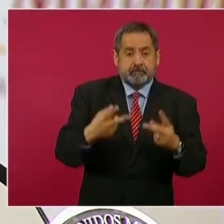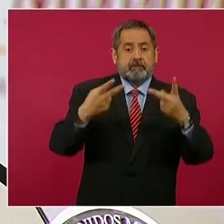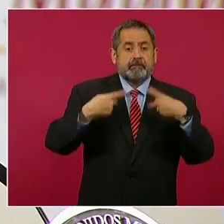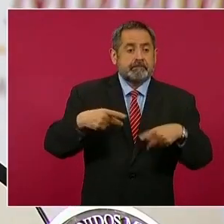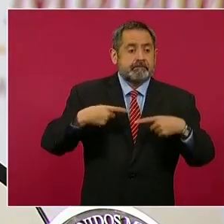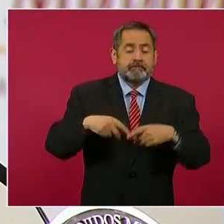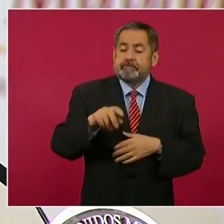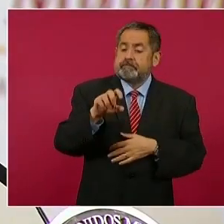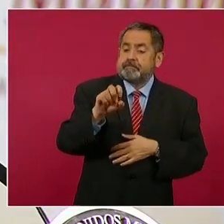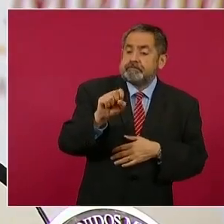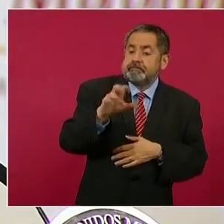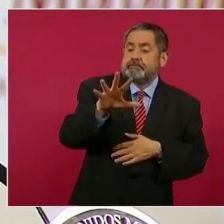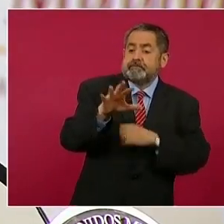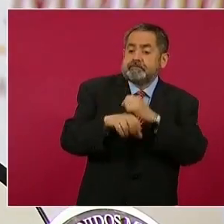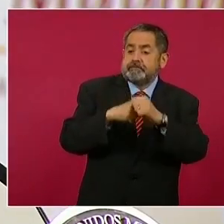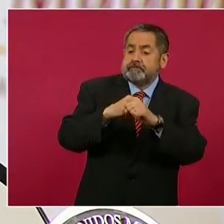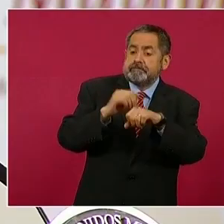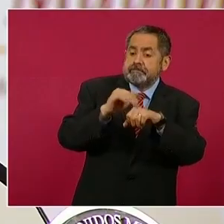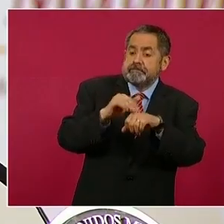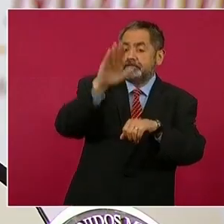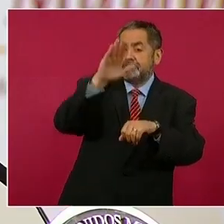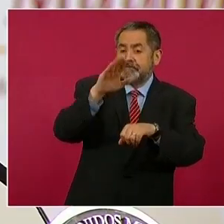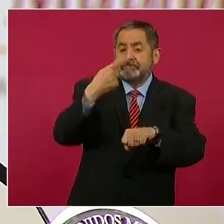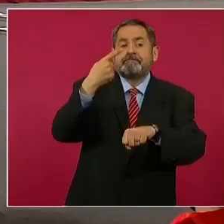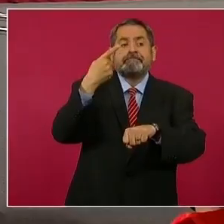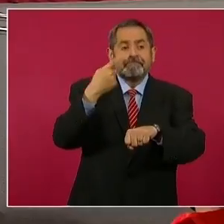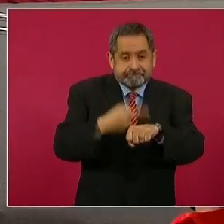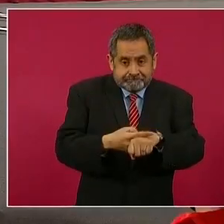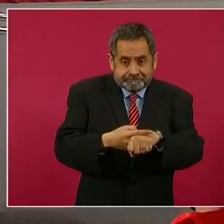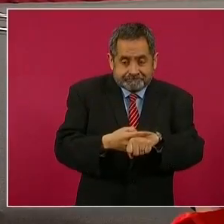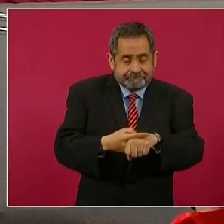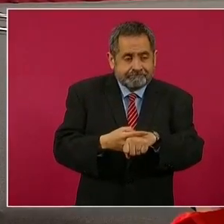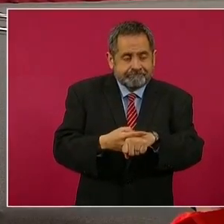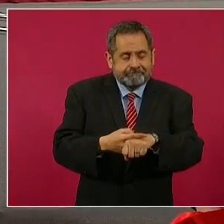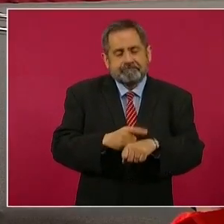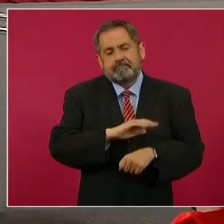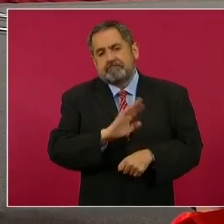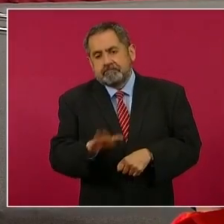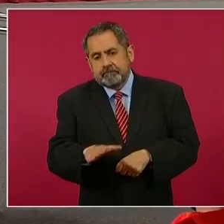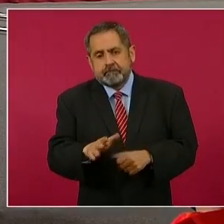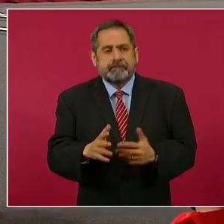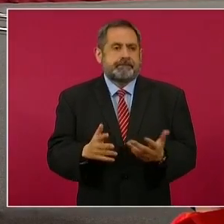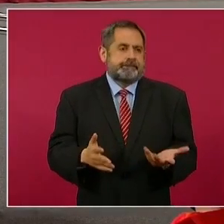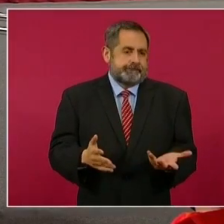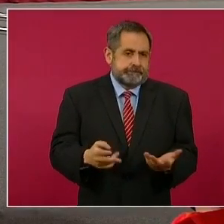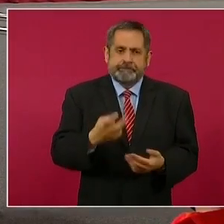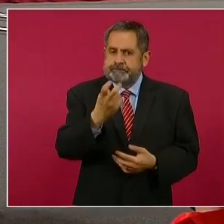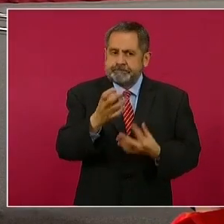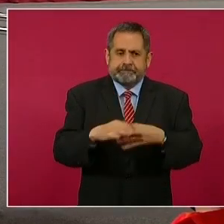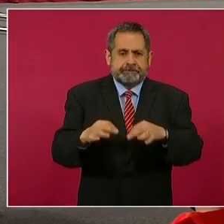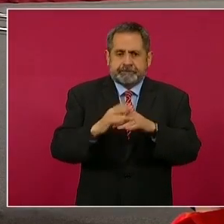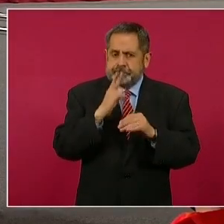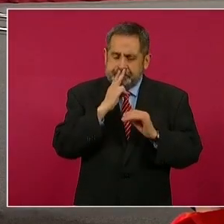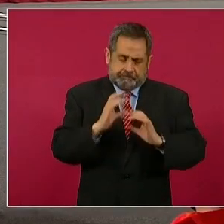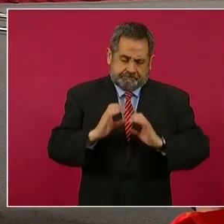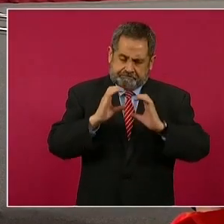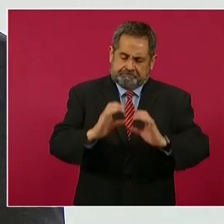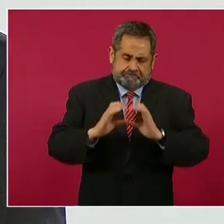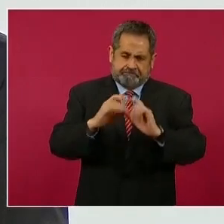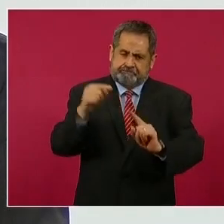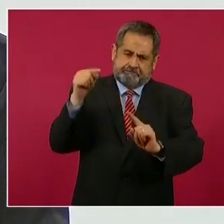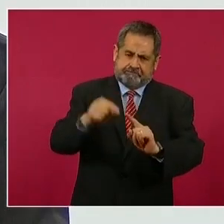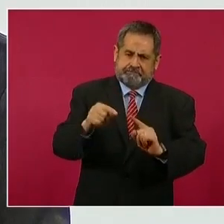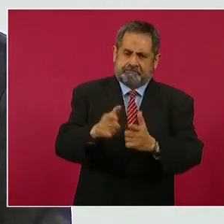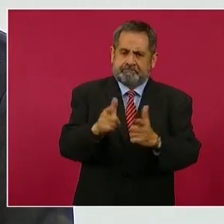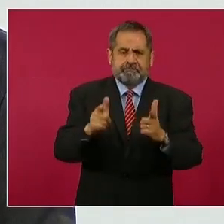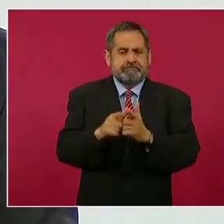tenían 65 años y más al momento de enfermar. Entonces, no hay duda que la edad es el elemento fundamental.